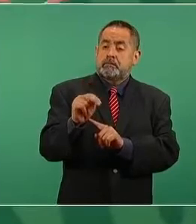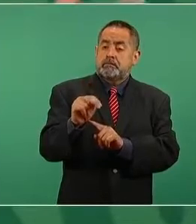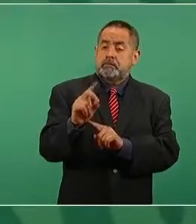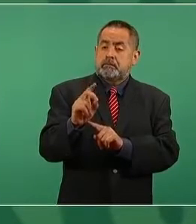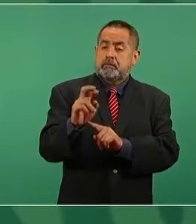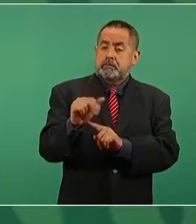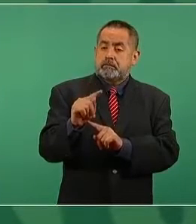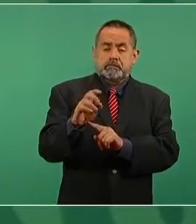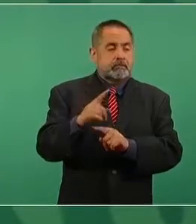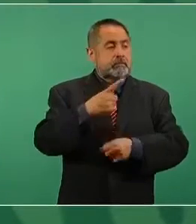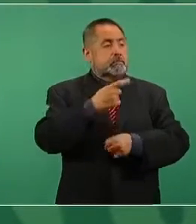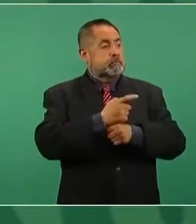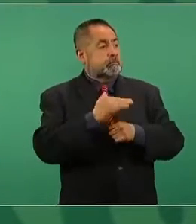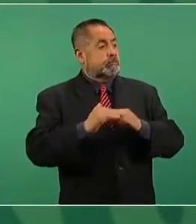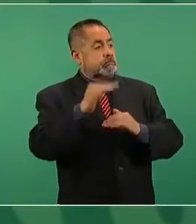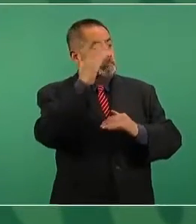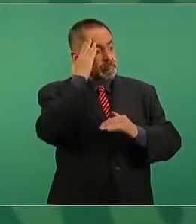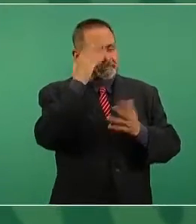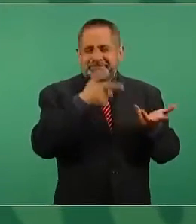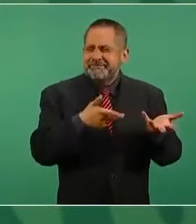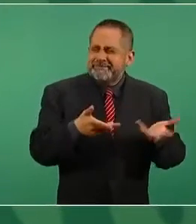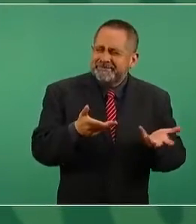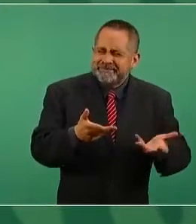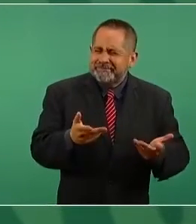en el sector.